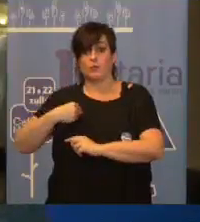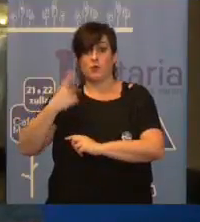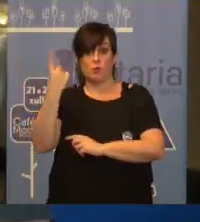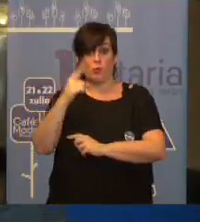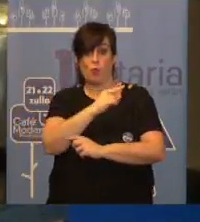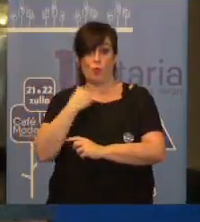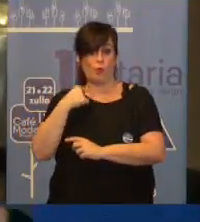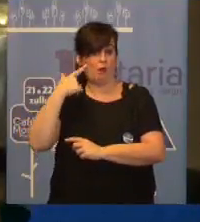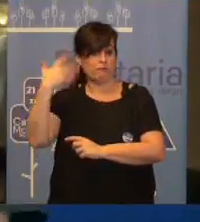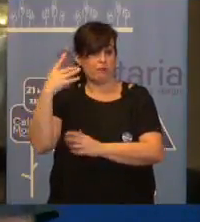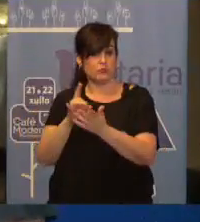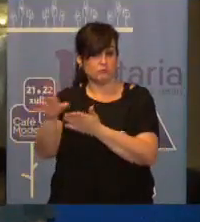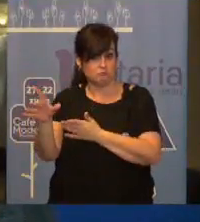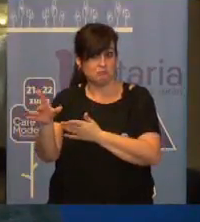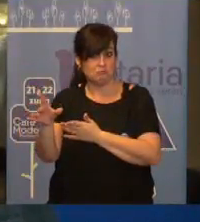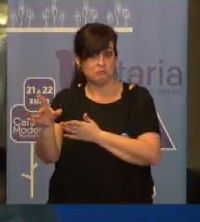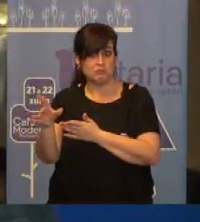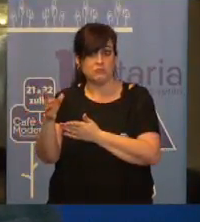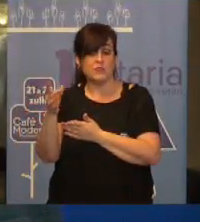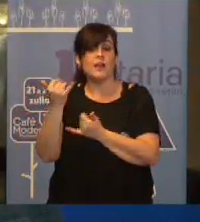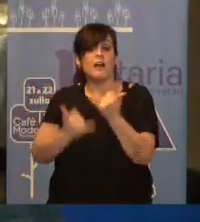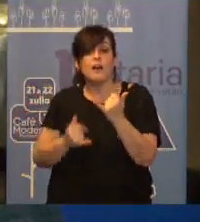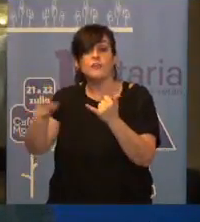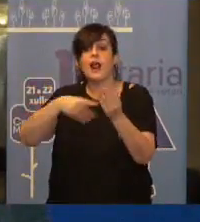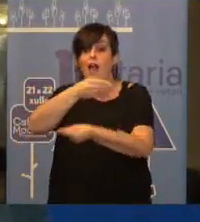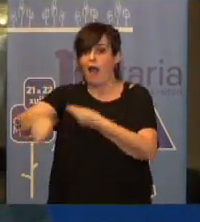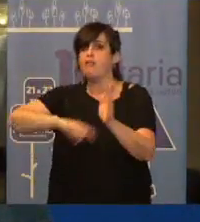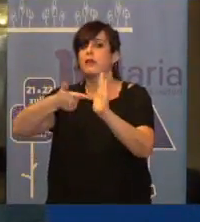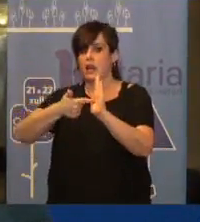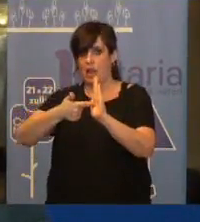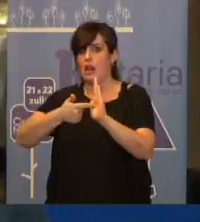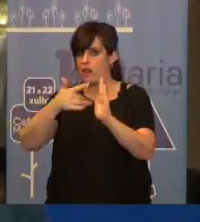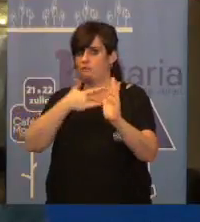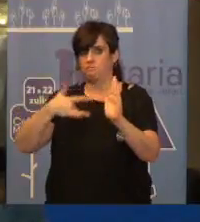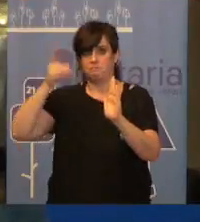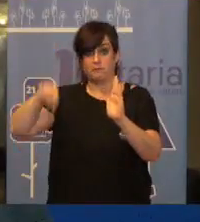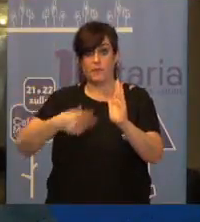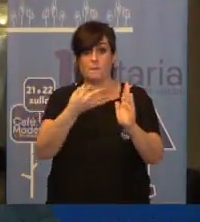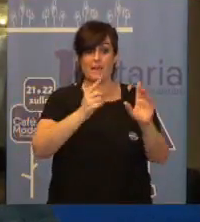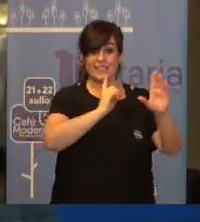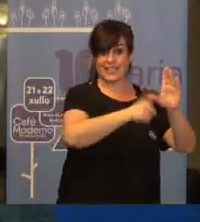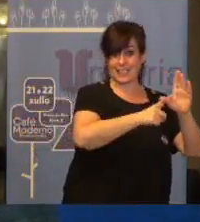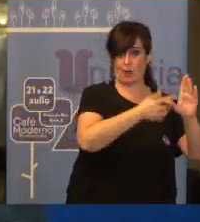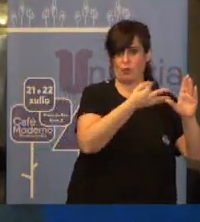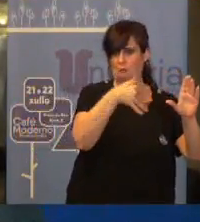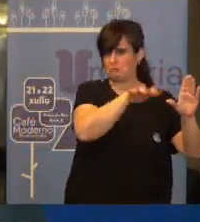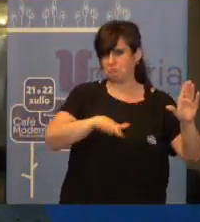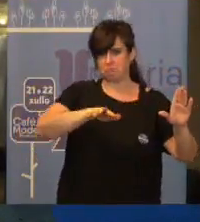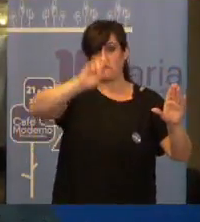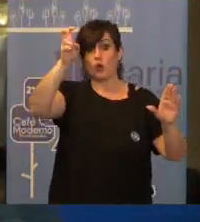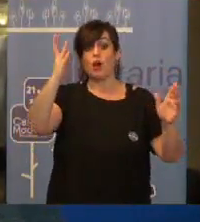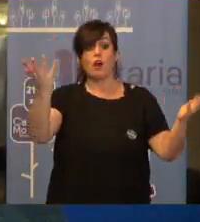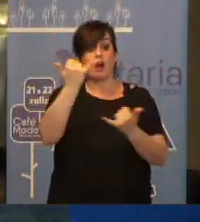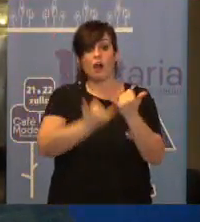mandaba ali, en Cajacorda, etc., e fixeron unha lei de caixas en Extremadura e en todas partes. Pero aquí, por algún